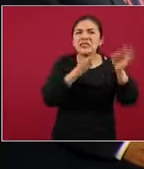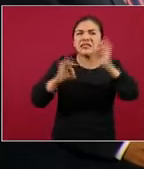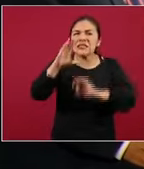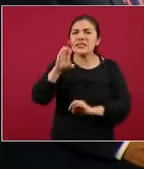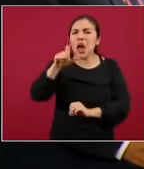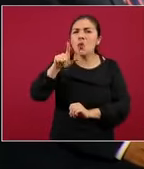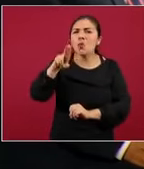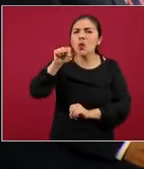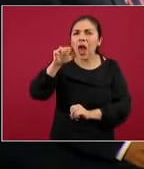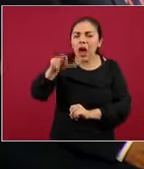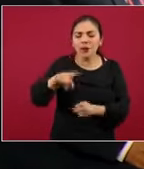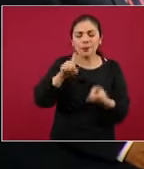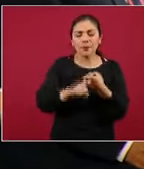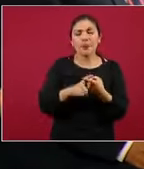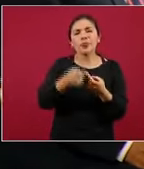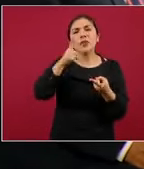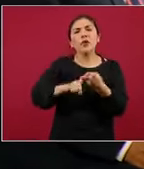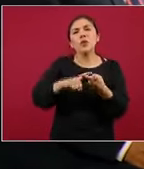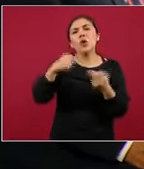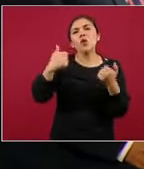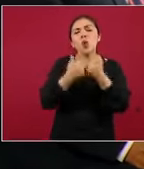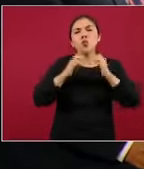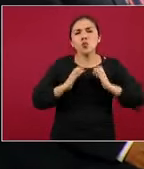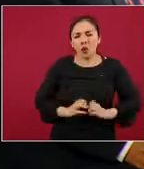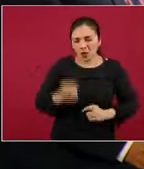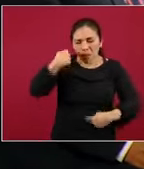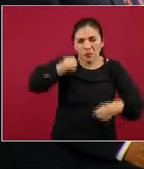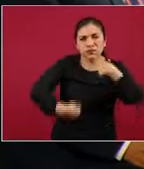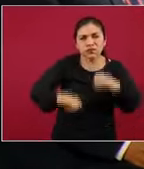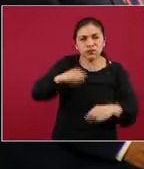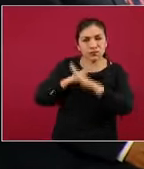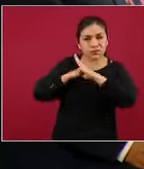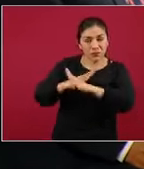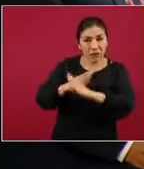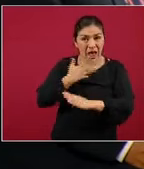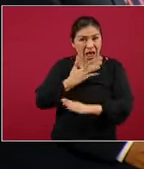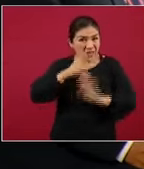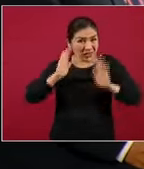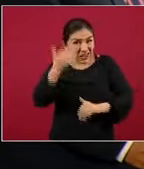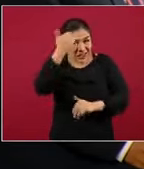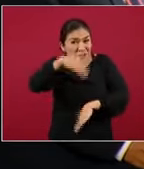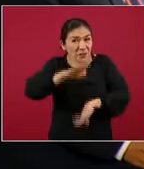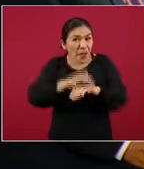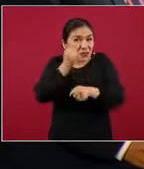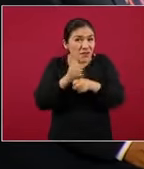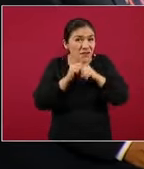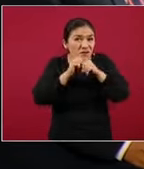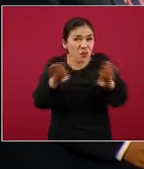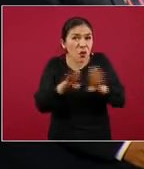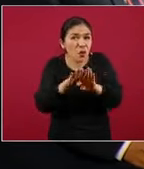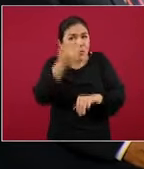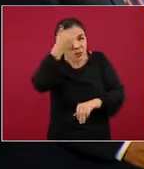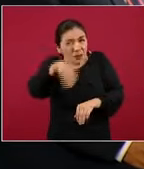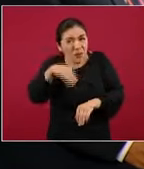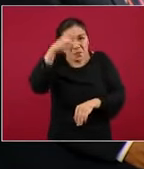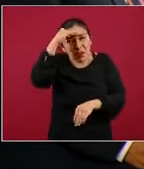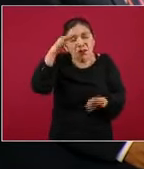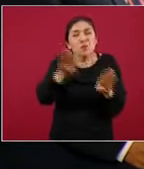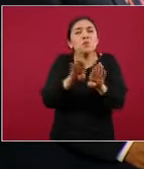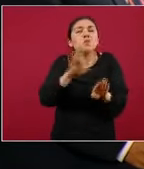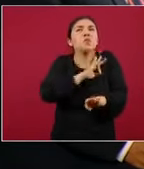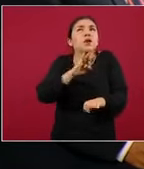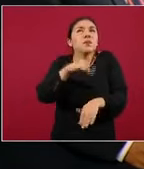la inmunidad por anticuerpos y si ya hay alguna información que nos permita tener alguna idea de qué podemos